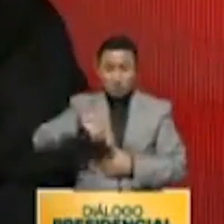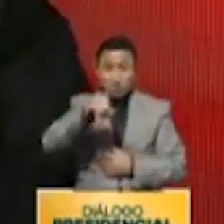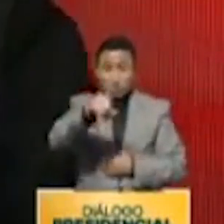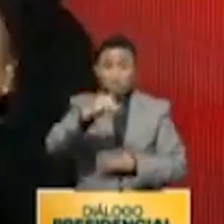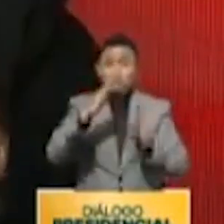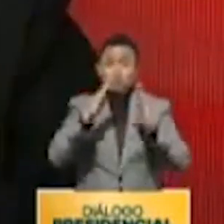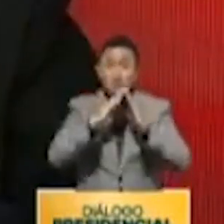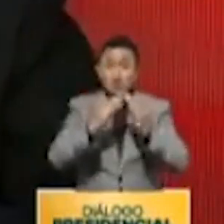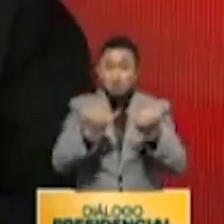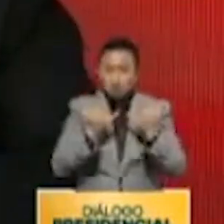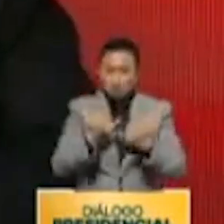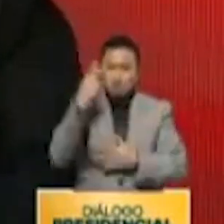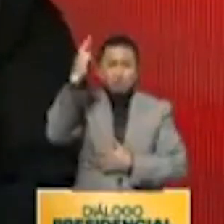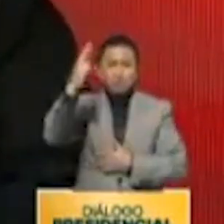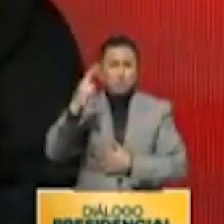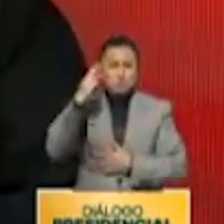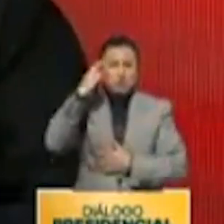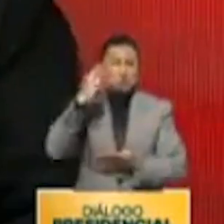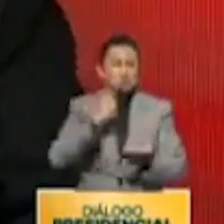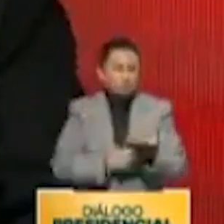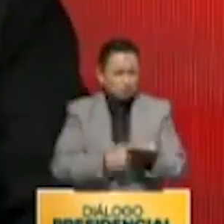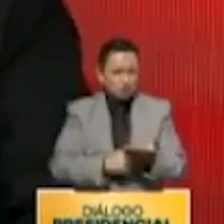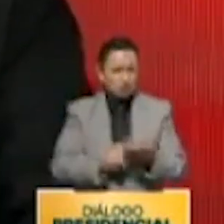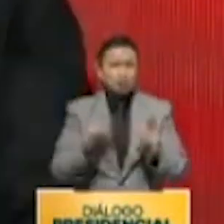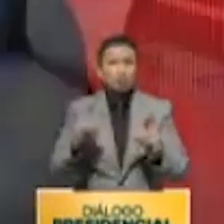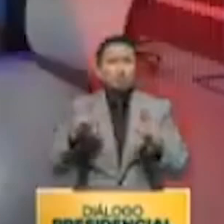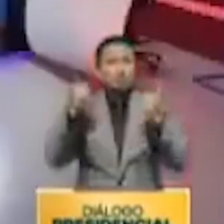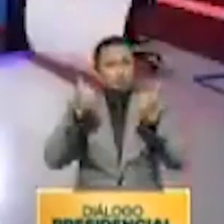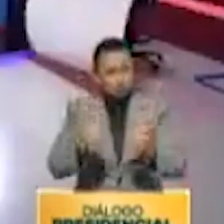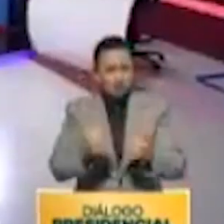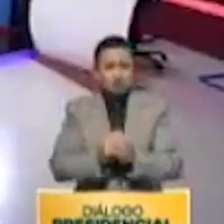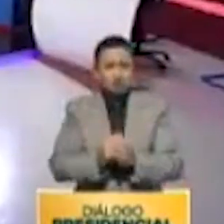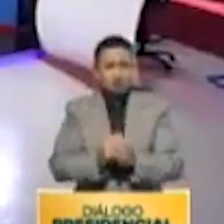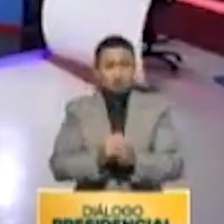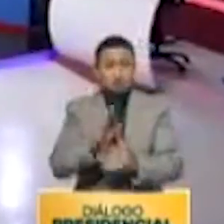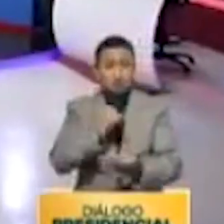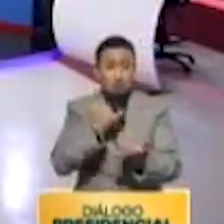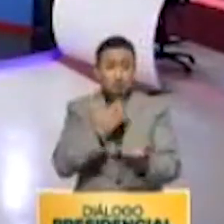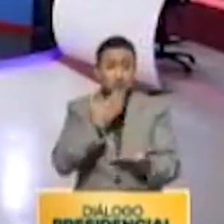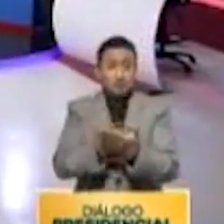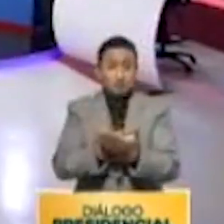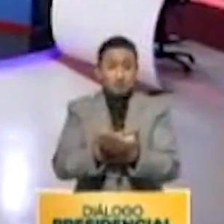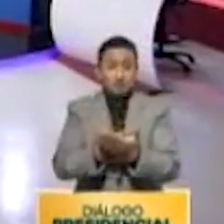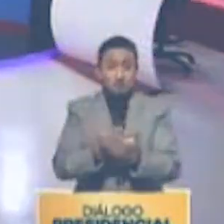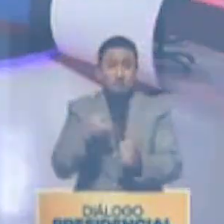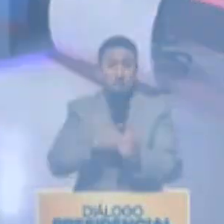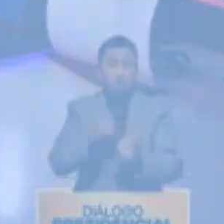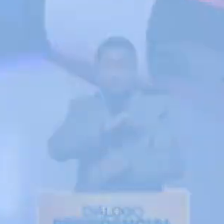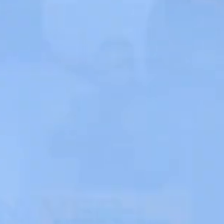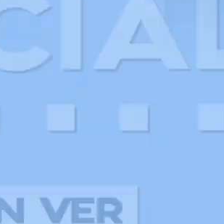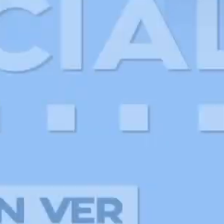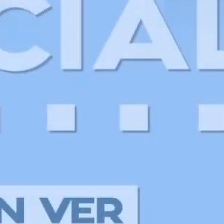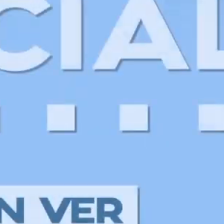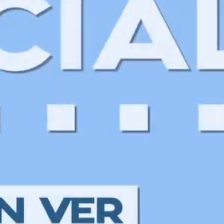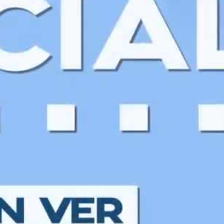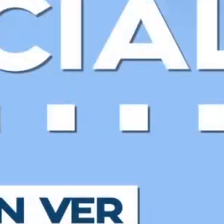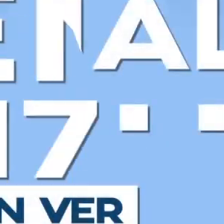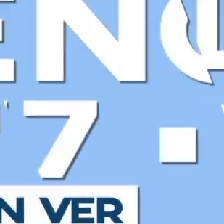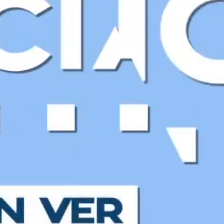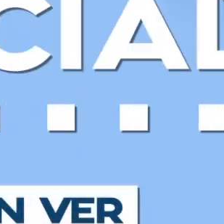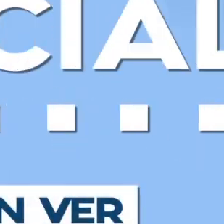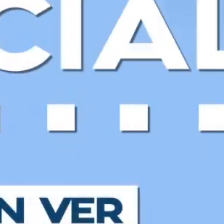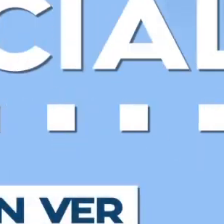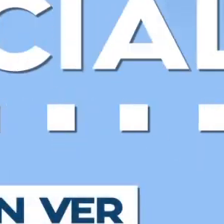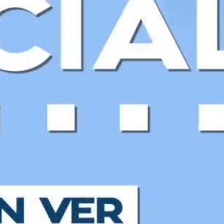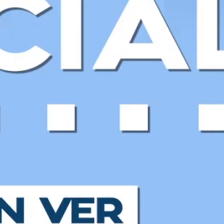sus hogares con la reflexión Ojalá inteligente la verdad Quiero agradecer y muy sentid a todos los candidatos que esta noche nos han